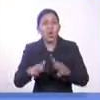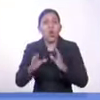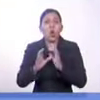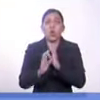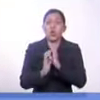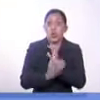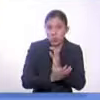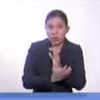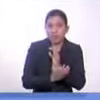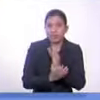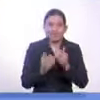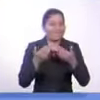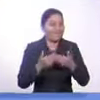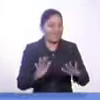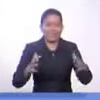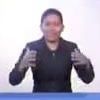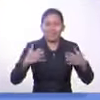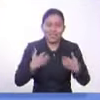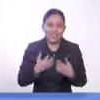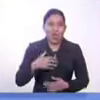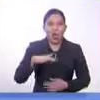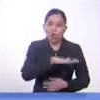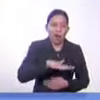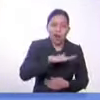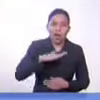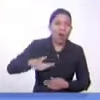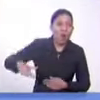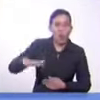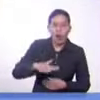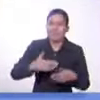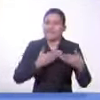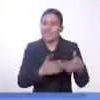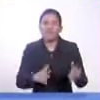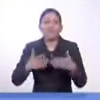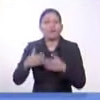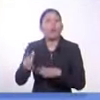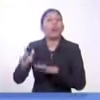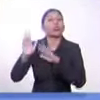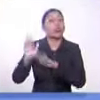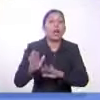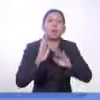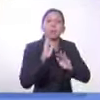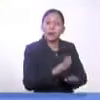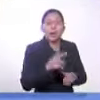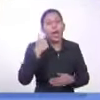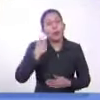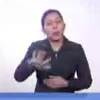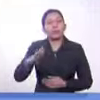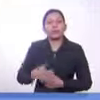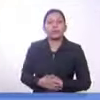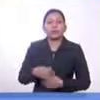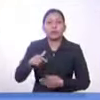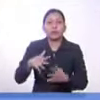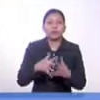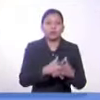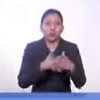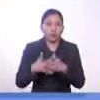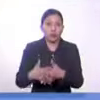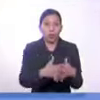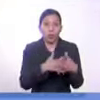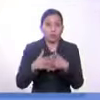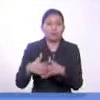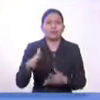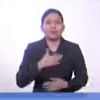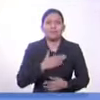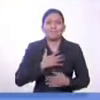existen diferentes formas de vida en diferentes lugares y estas merecen respeto. Por ejemplo, en Estados Unidos existen diversas